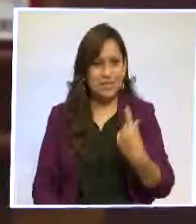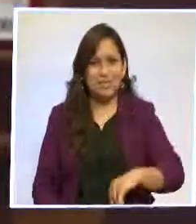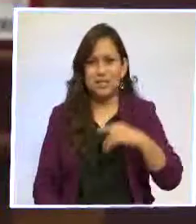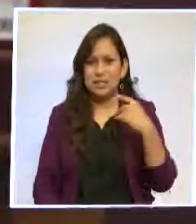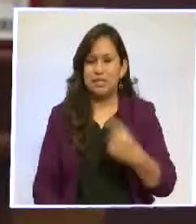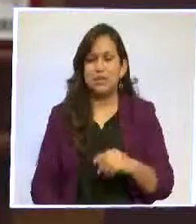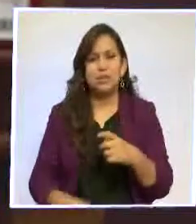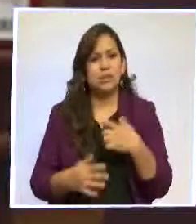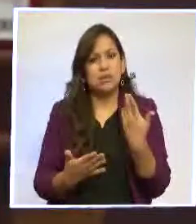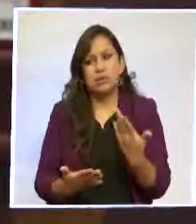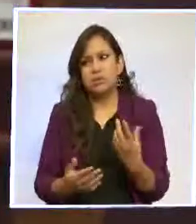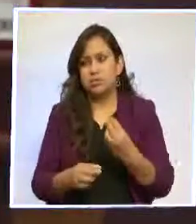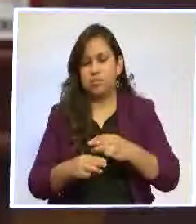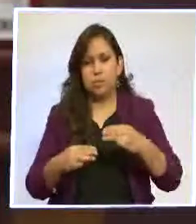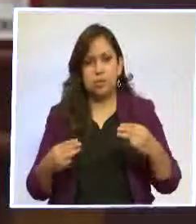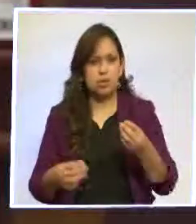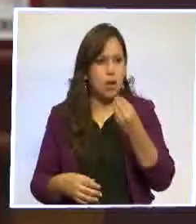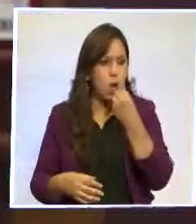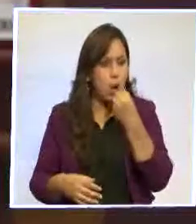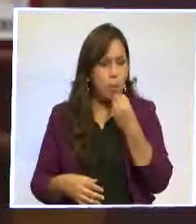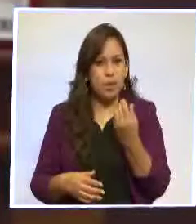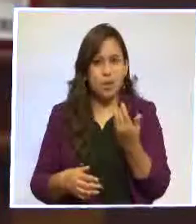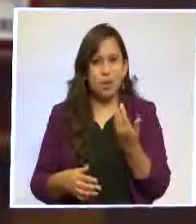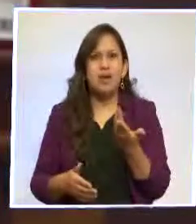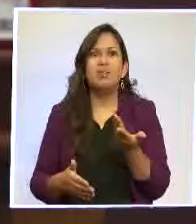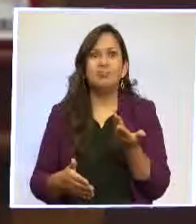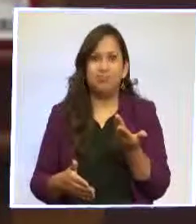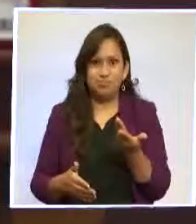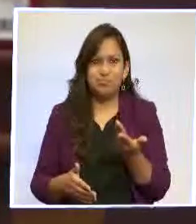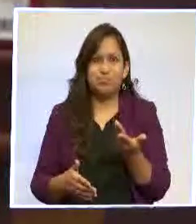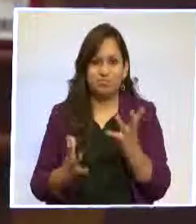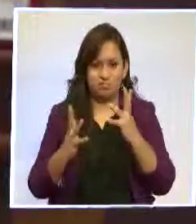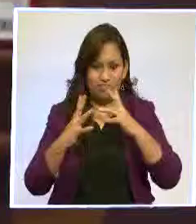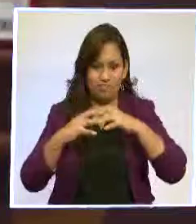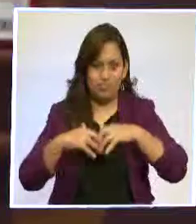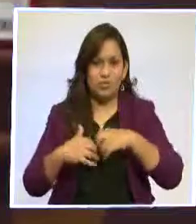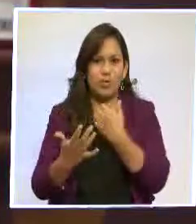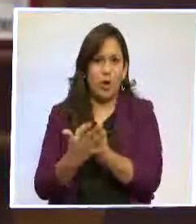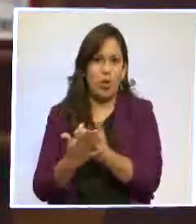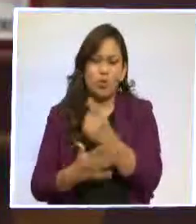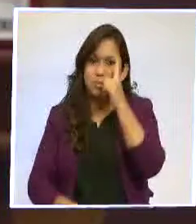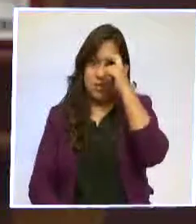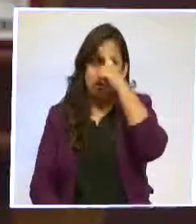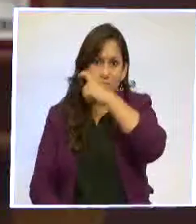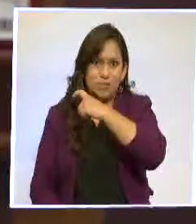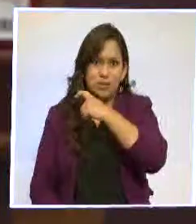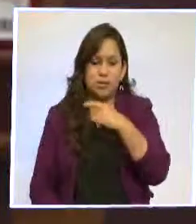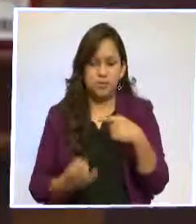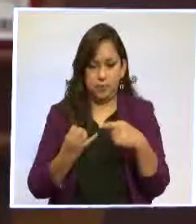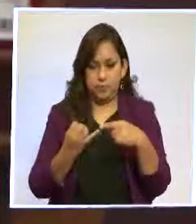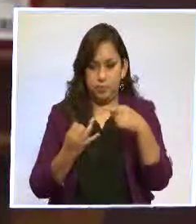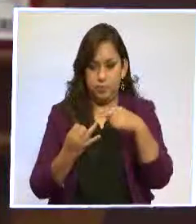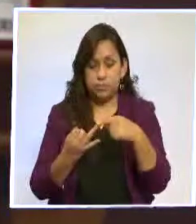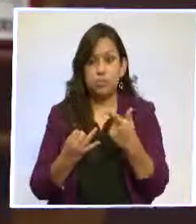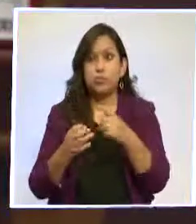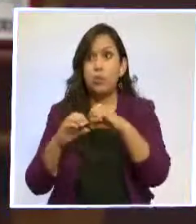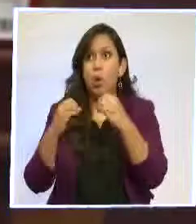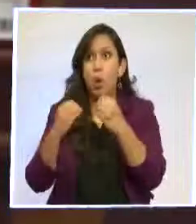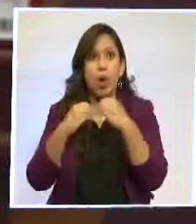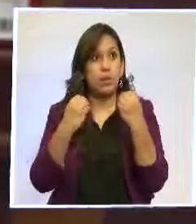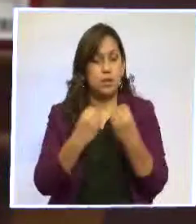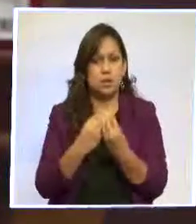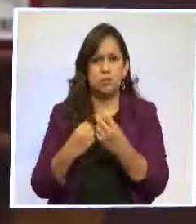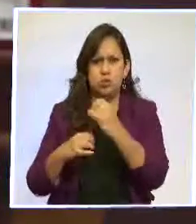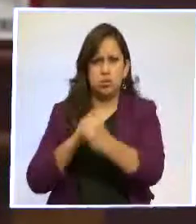de las materias primas, de los alimentos, y se esperaría una reacción mayor de los organismos que están llamados no solo a velar por la integración,